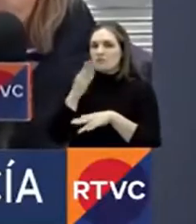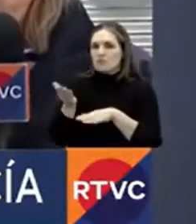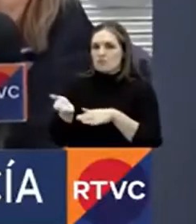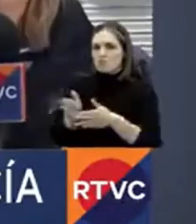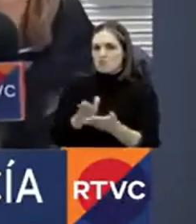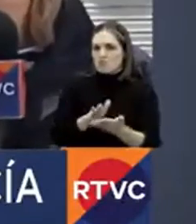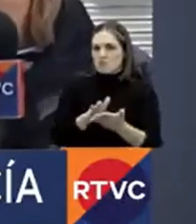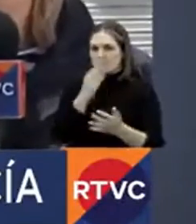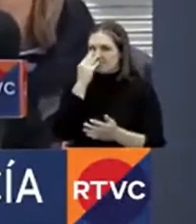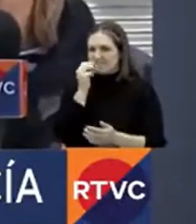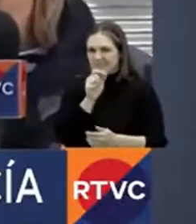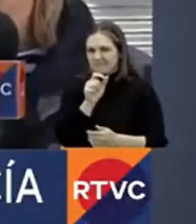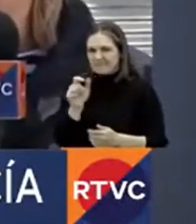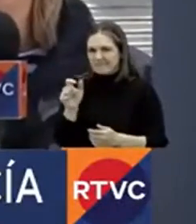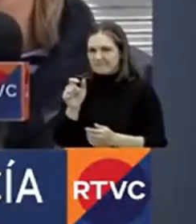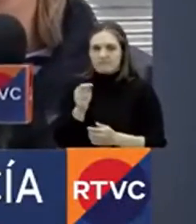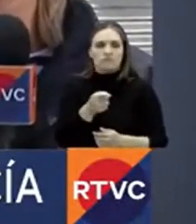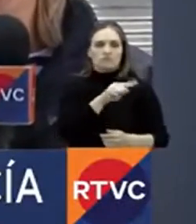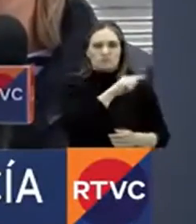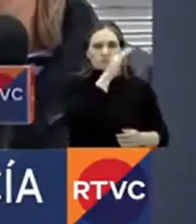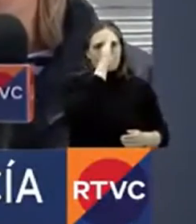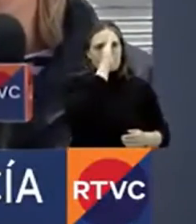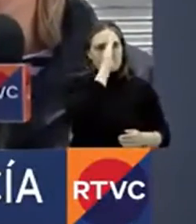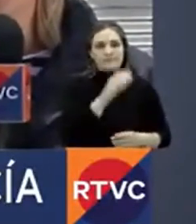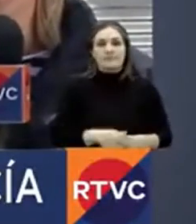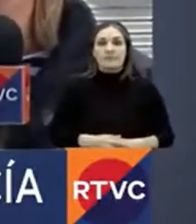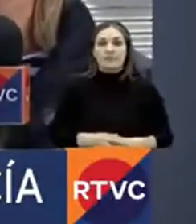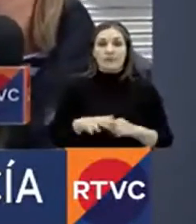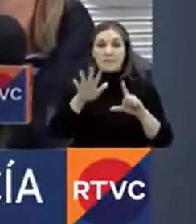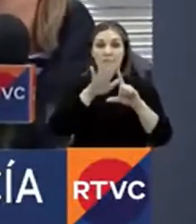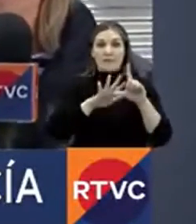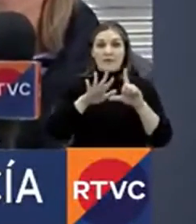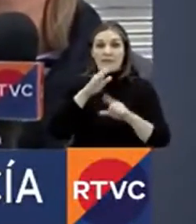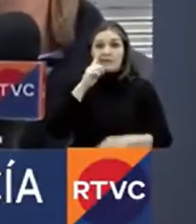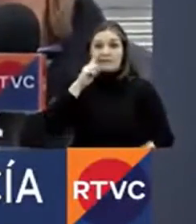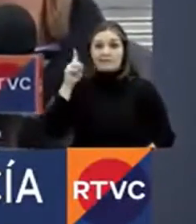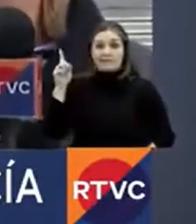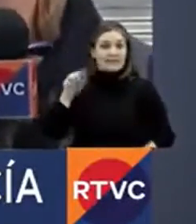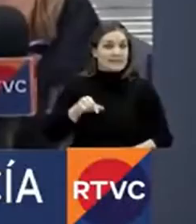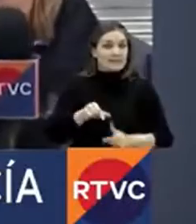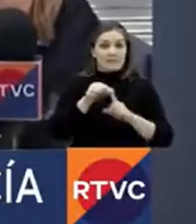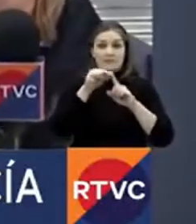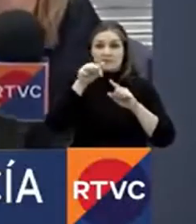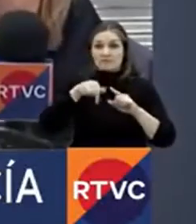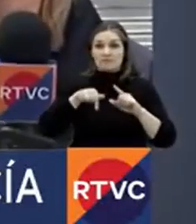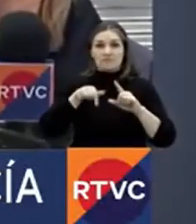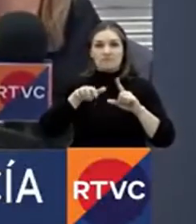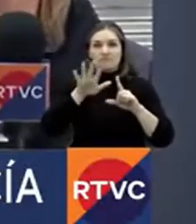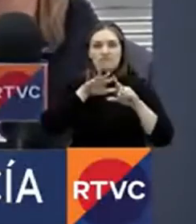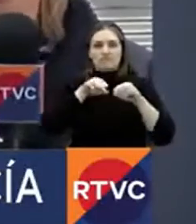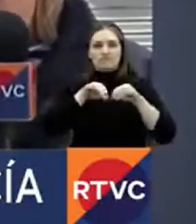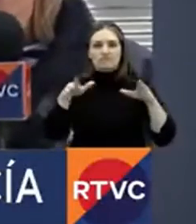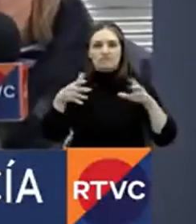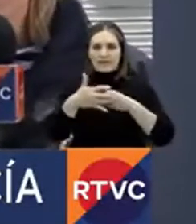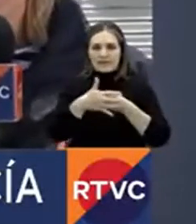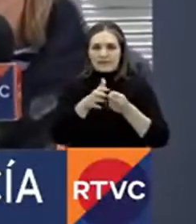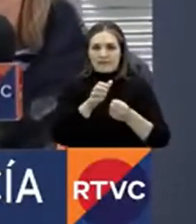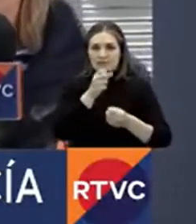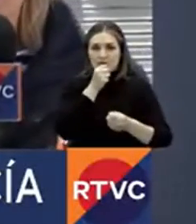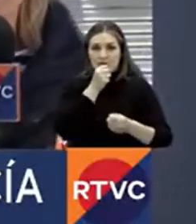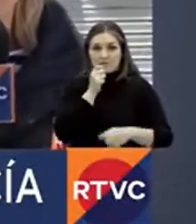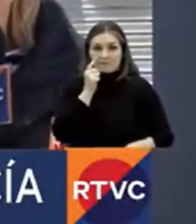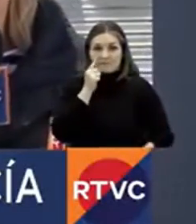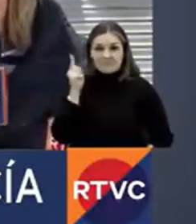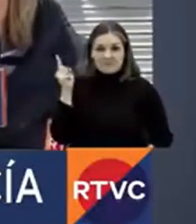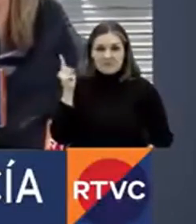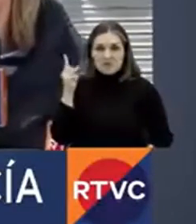Y es que RTVC Noticias conoció en exclusiva estos videos del momento en el que los 3 delincuentes de norte a sur